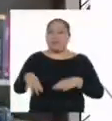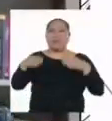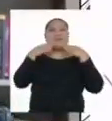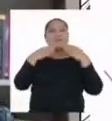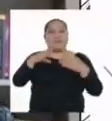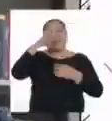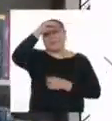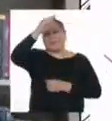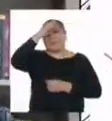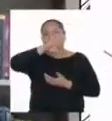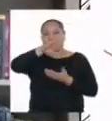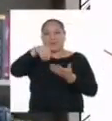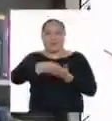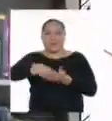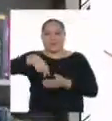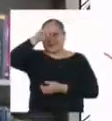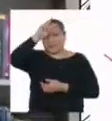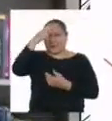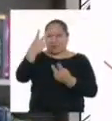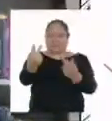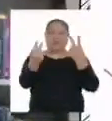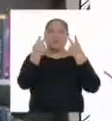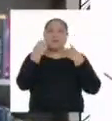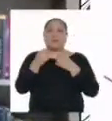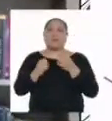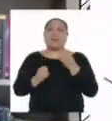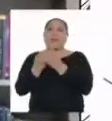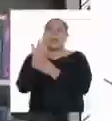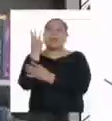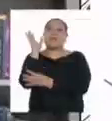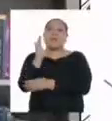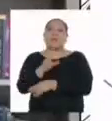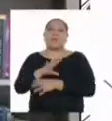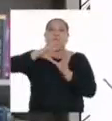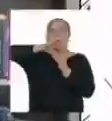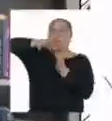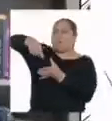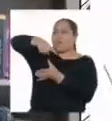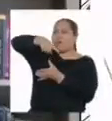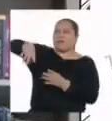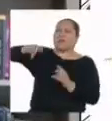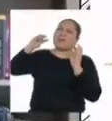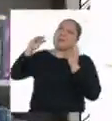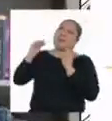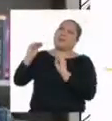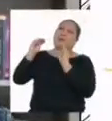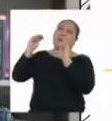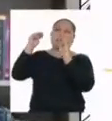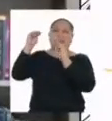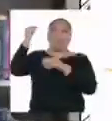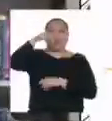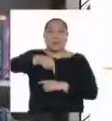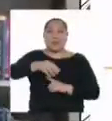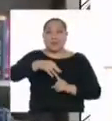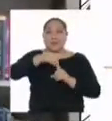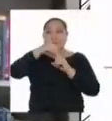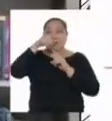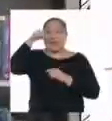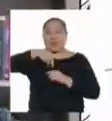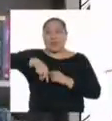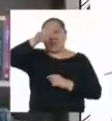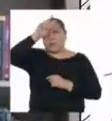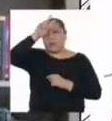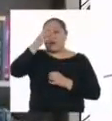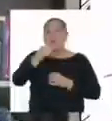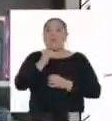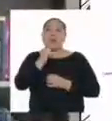chicos de todo el Perú, por la atención. Las plantas son un mundo maravilloso y especialmente en el Perú nos queda